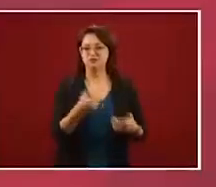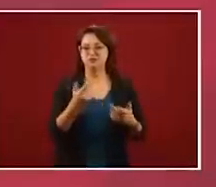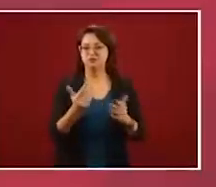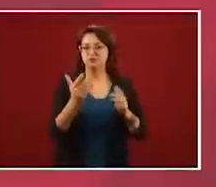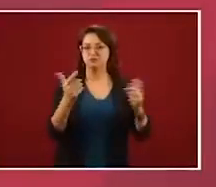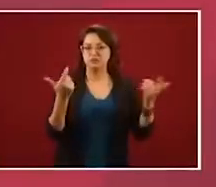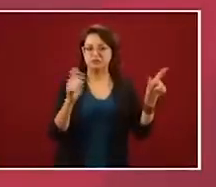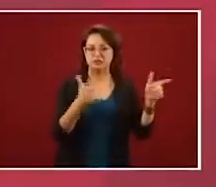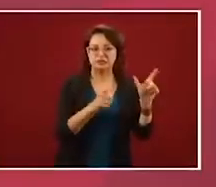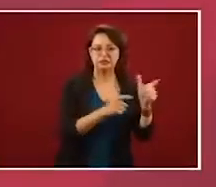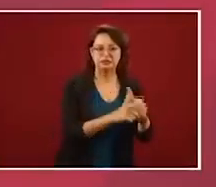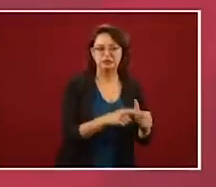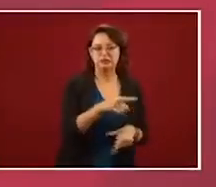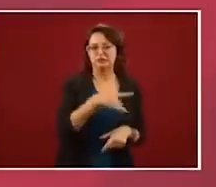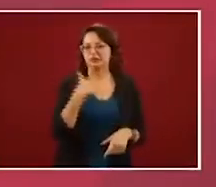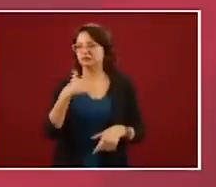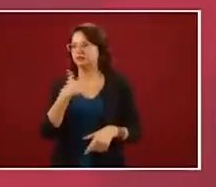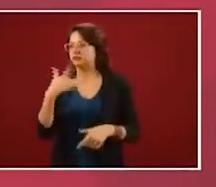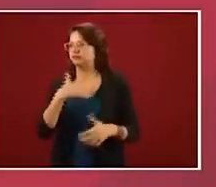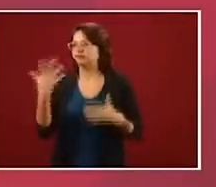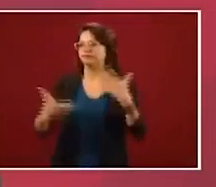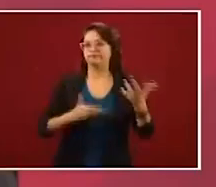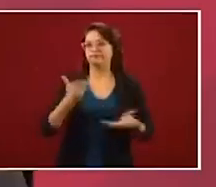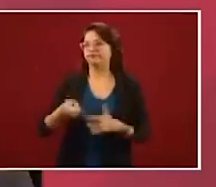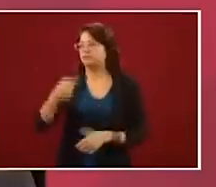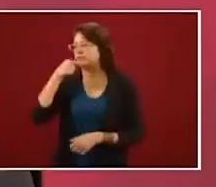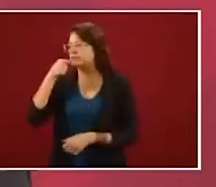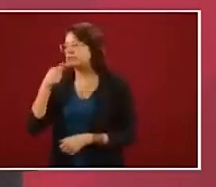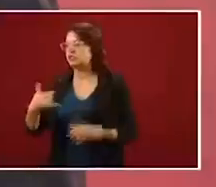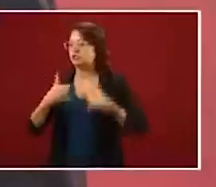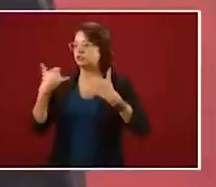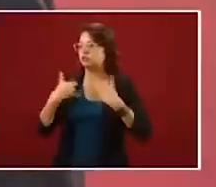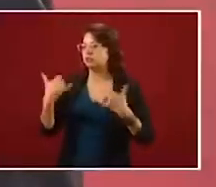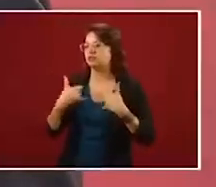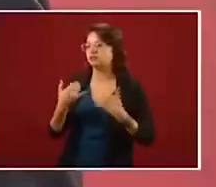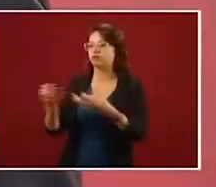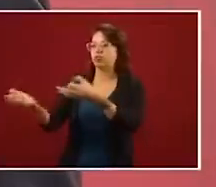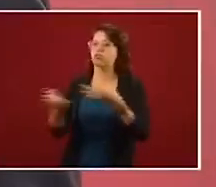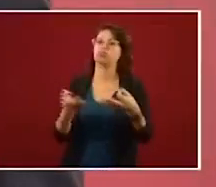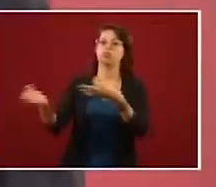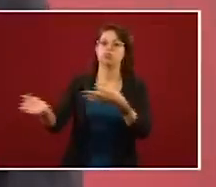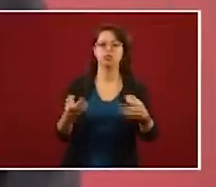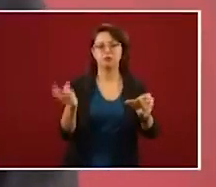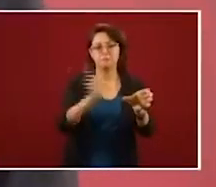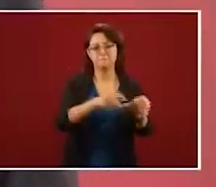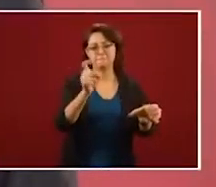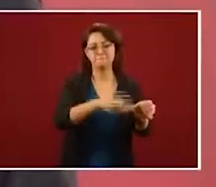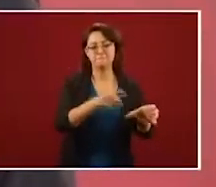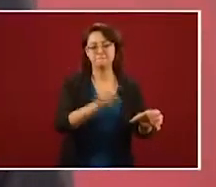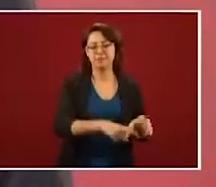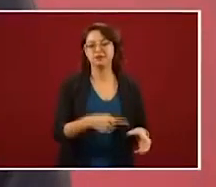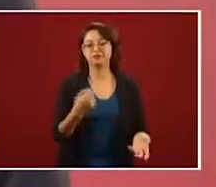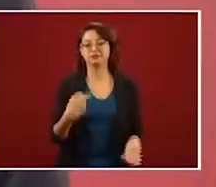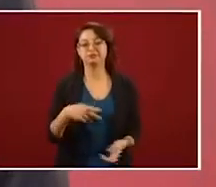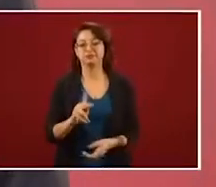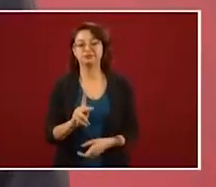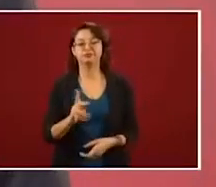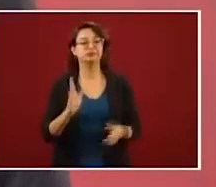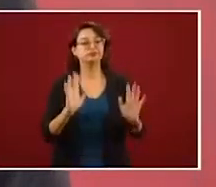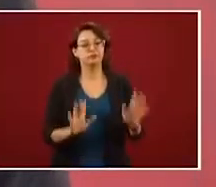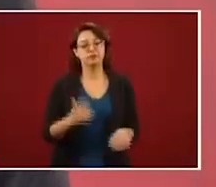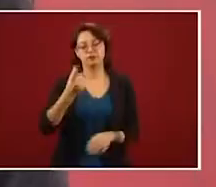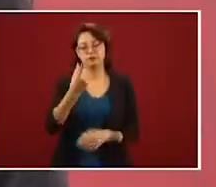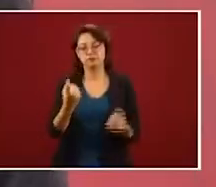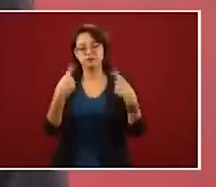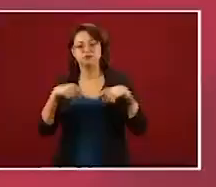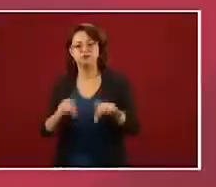No va a ser fácil, porque nosotros no vamos a dejar de atender a los niños, a